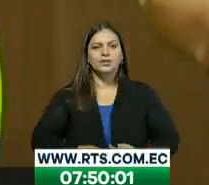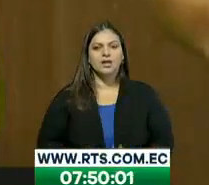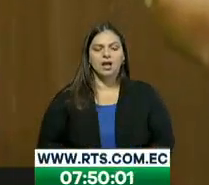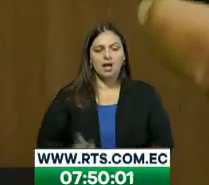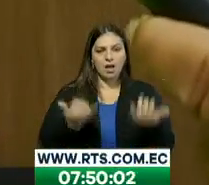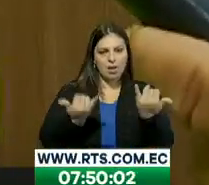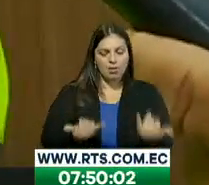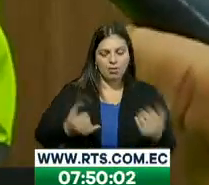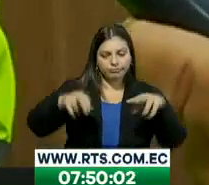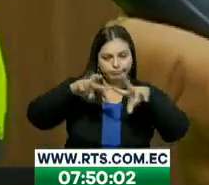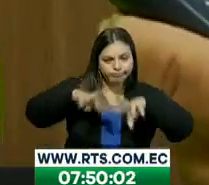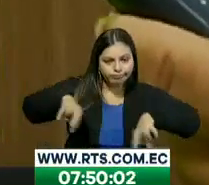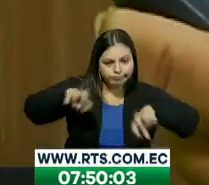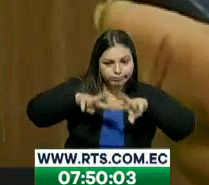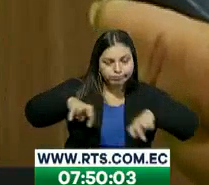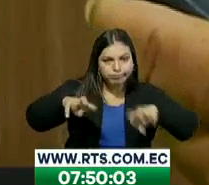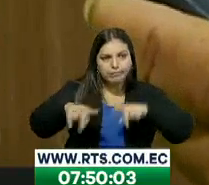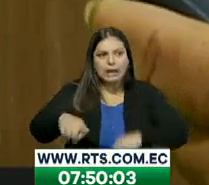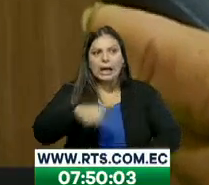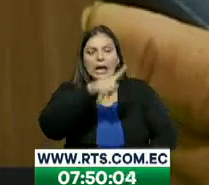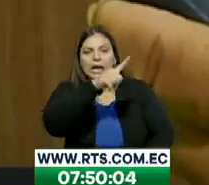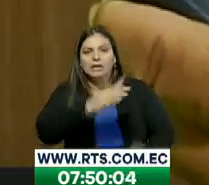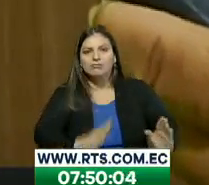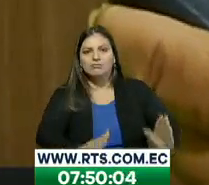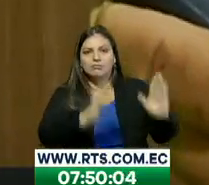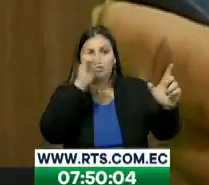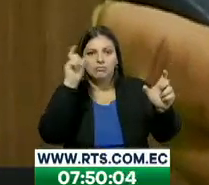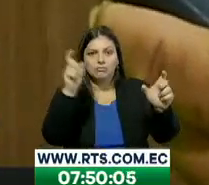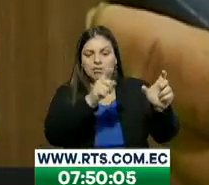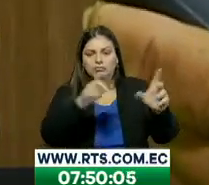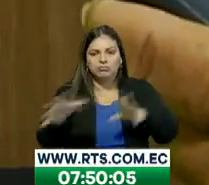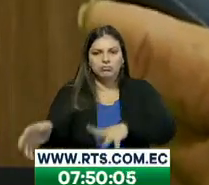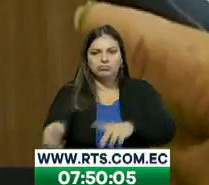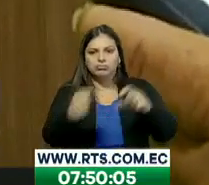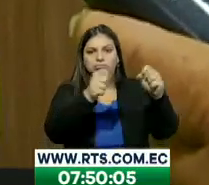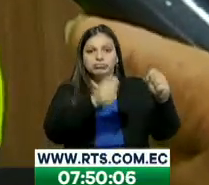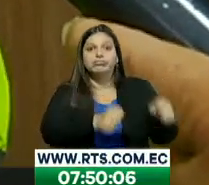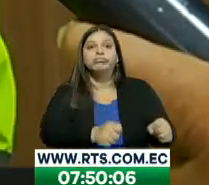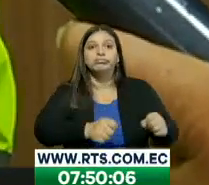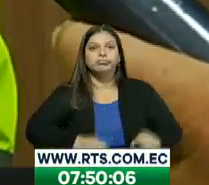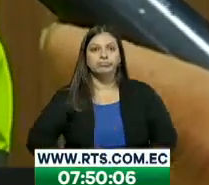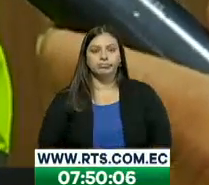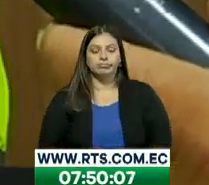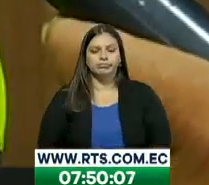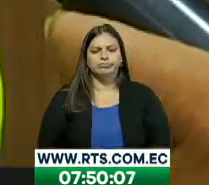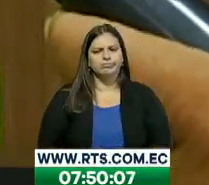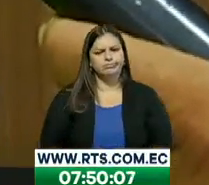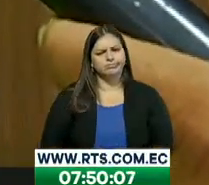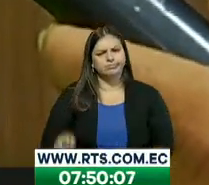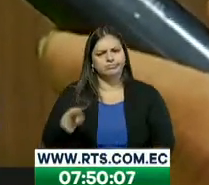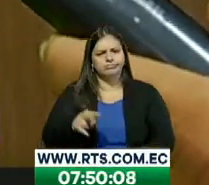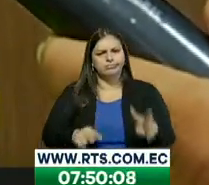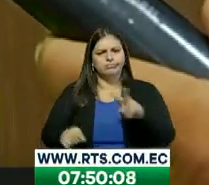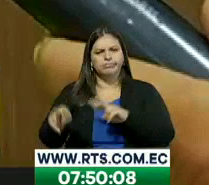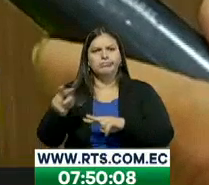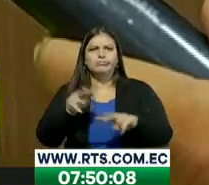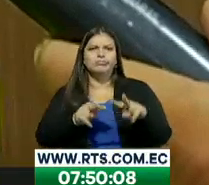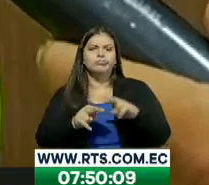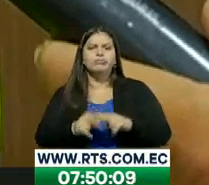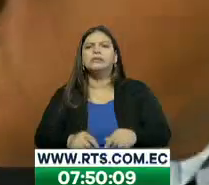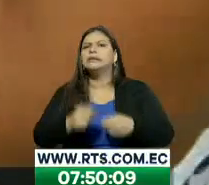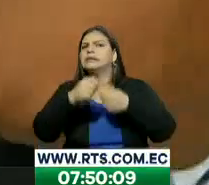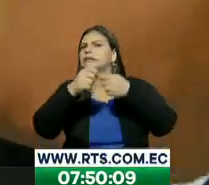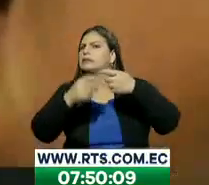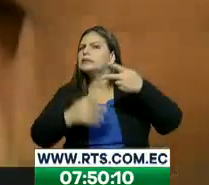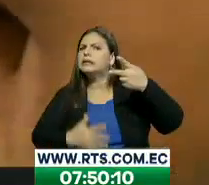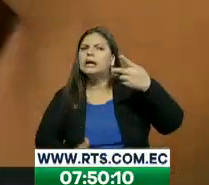acá a la unidad de flagrancia, entonces de aquí para adelante continúan los trámites pertinentes de ley donde se determinarán todas esas características del